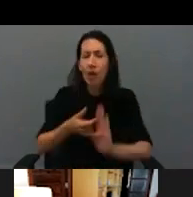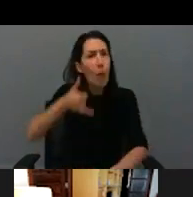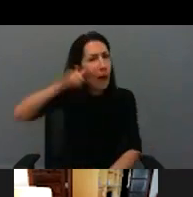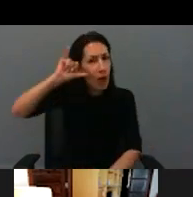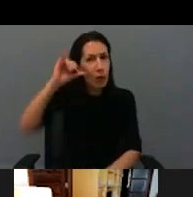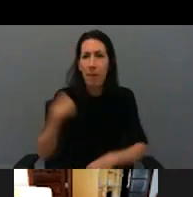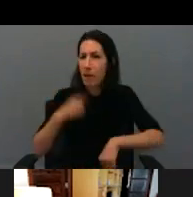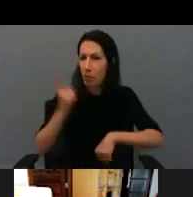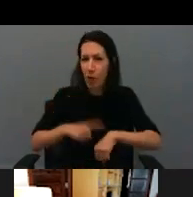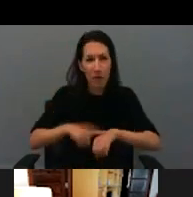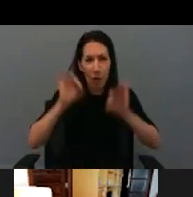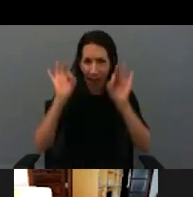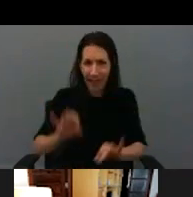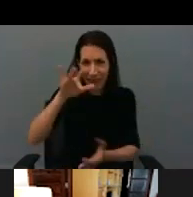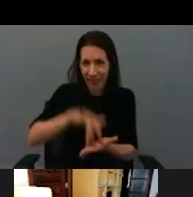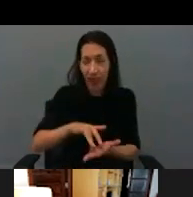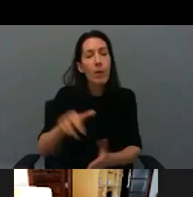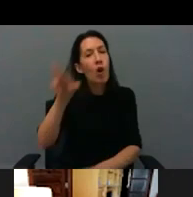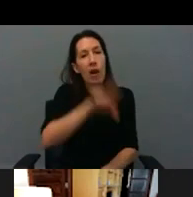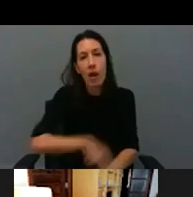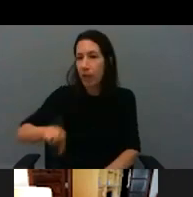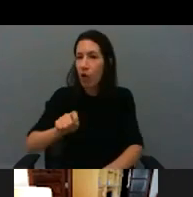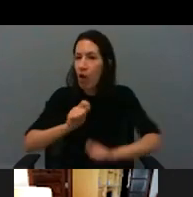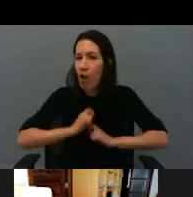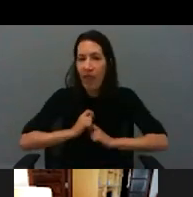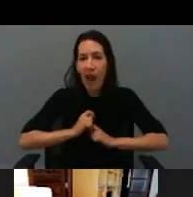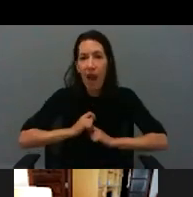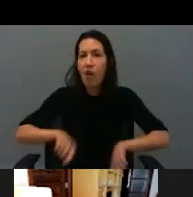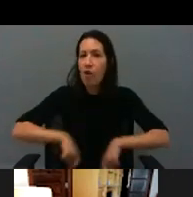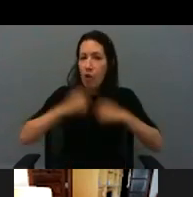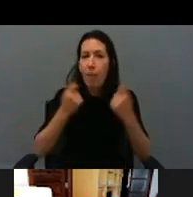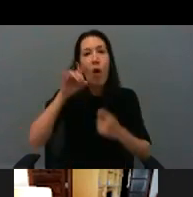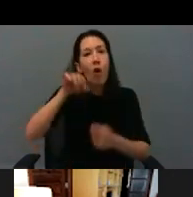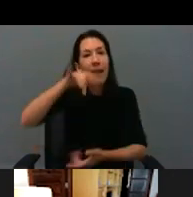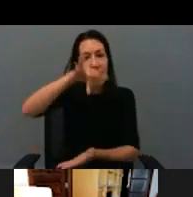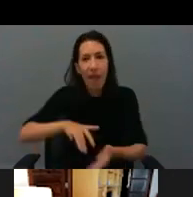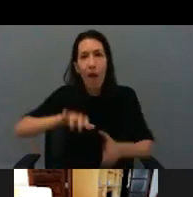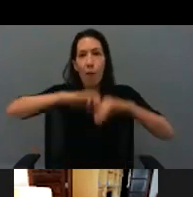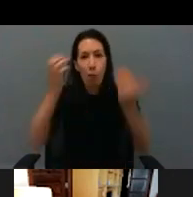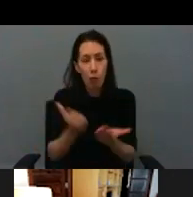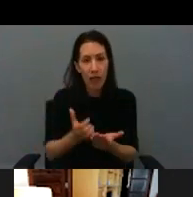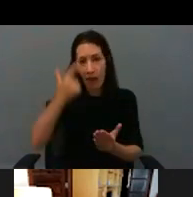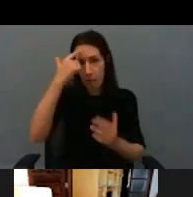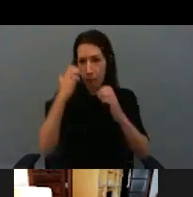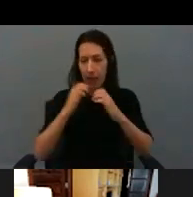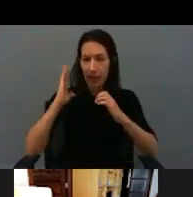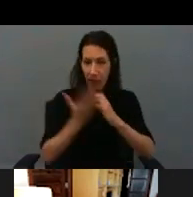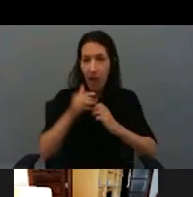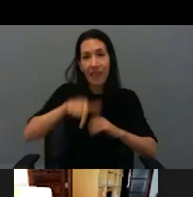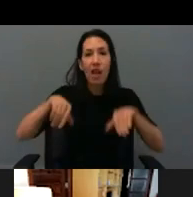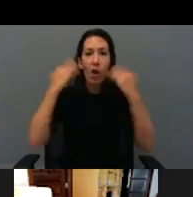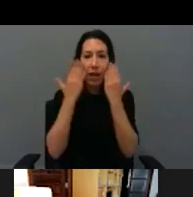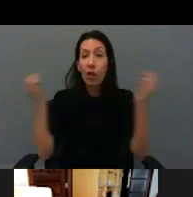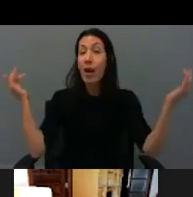vez, pero que, insisto, no va a empañar lo que es el Día Mundial de la Parálisis Cerebral, lo que es este congreso que nos